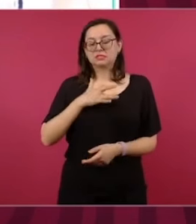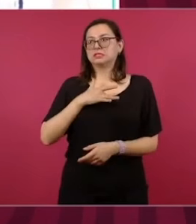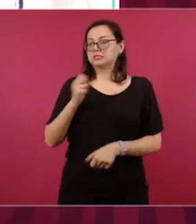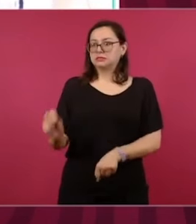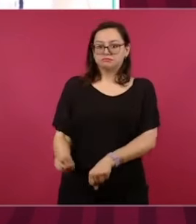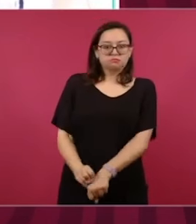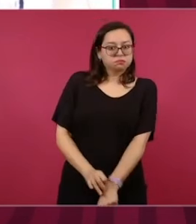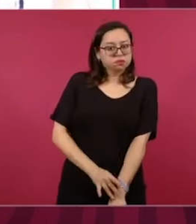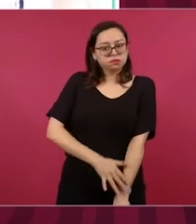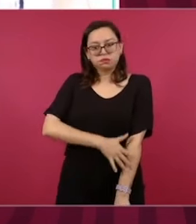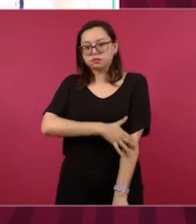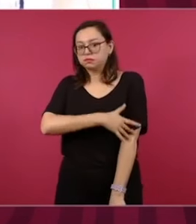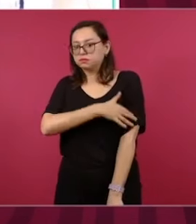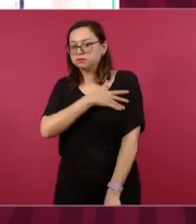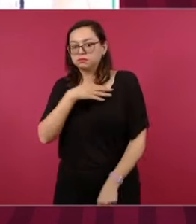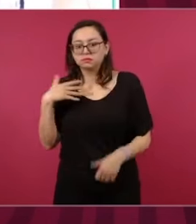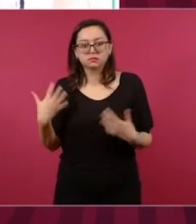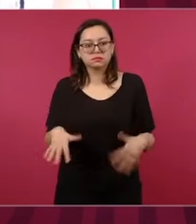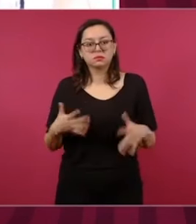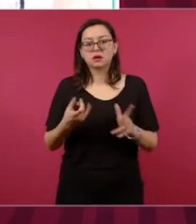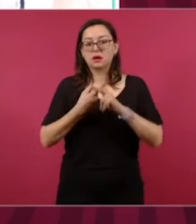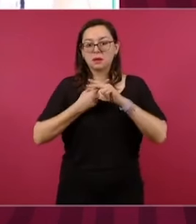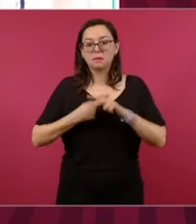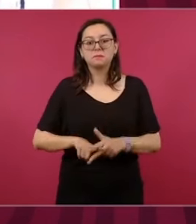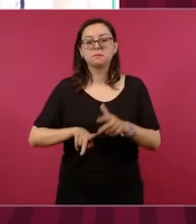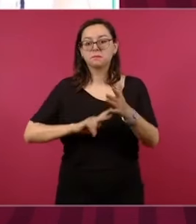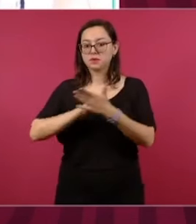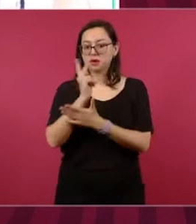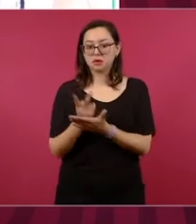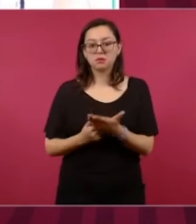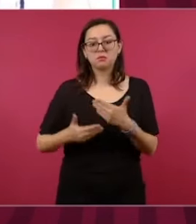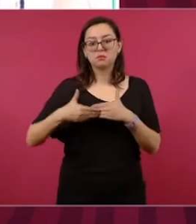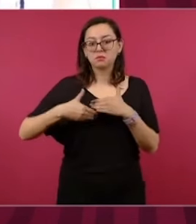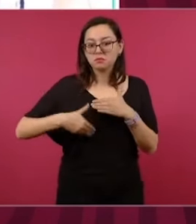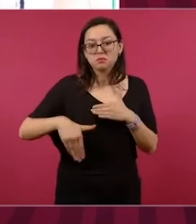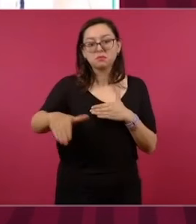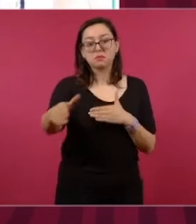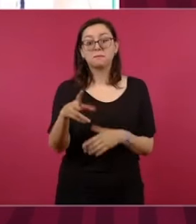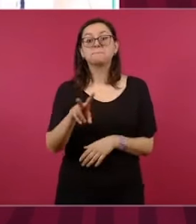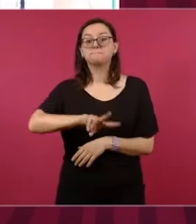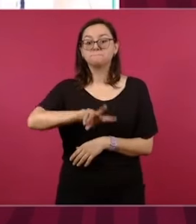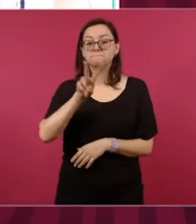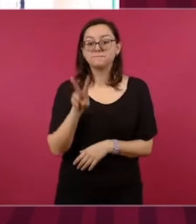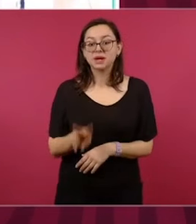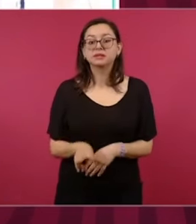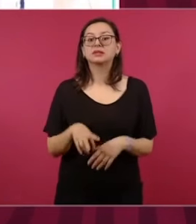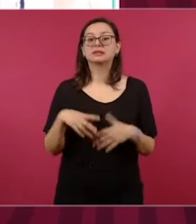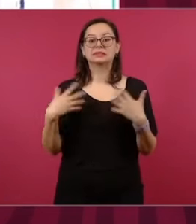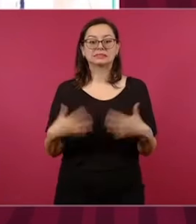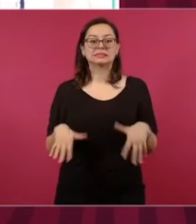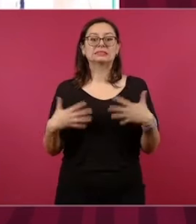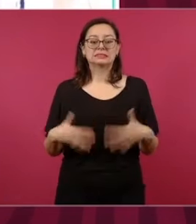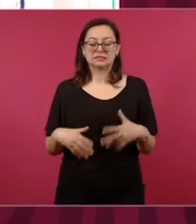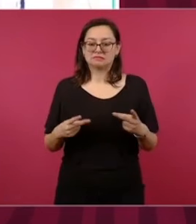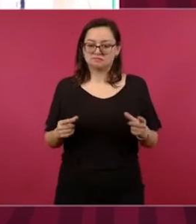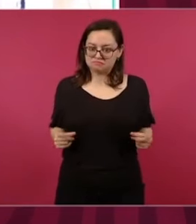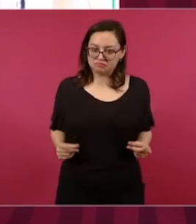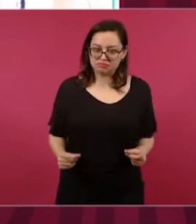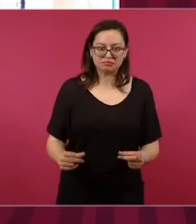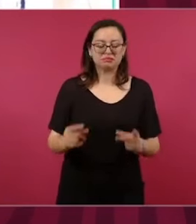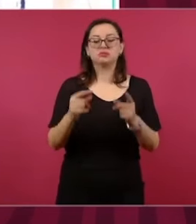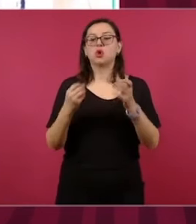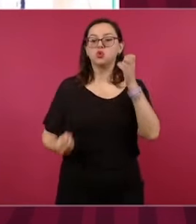emociona mucho poner en marcha este programa, porque sin duda pues va a permitir ejercer este mecanismo